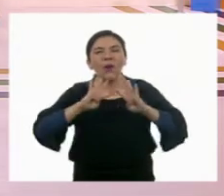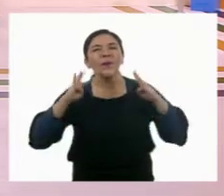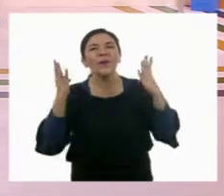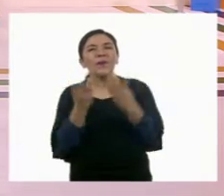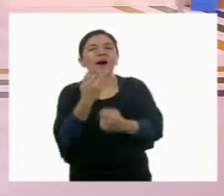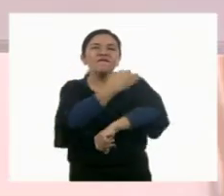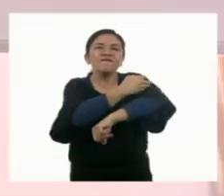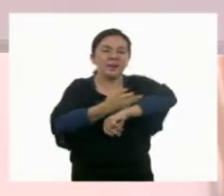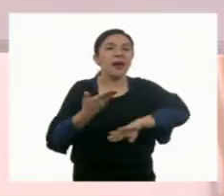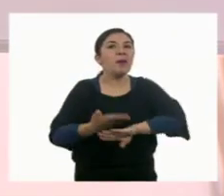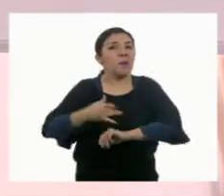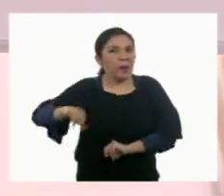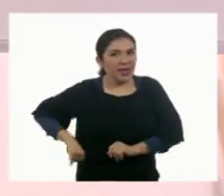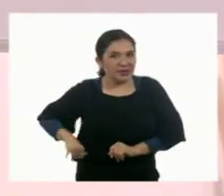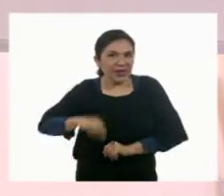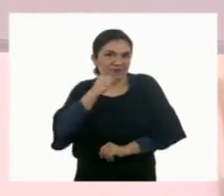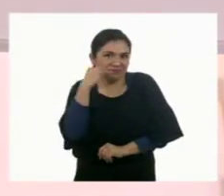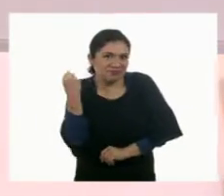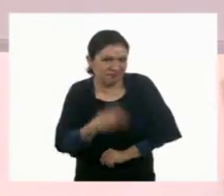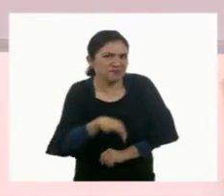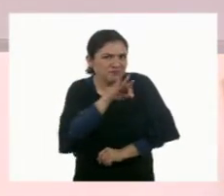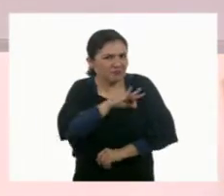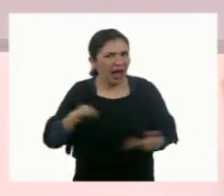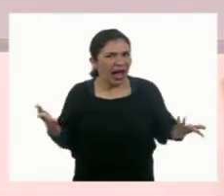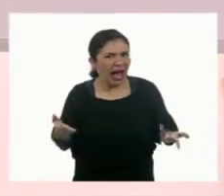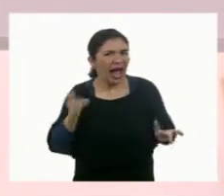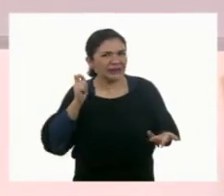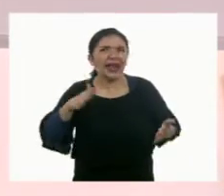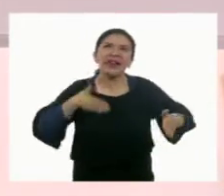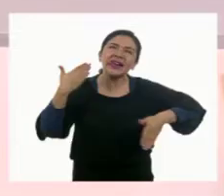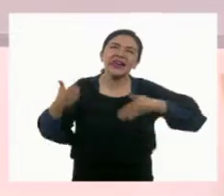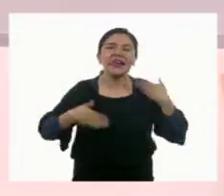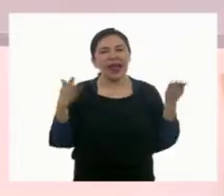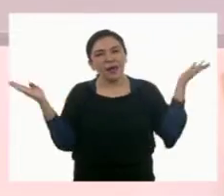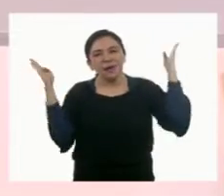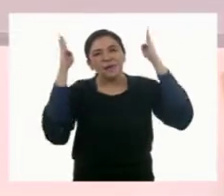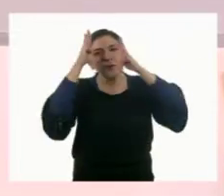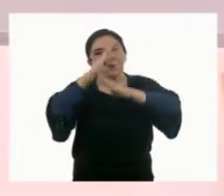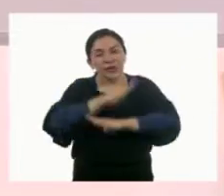familiar bastante interesante, bastante divertida, bastante entretenida